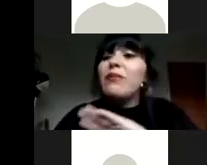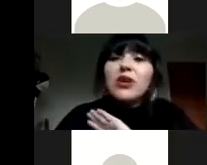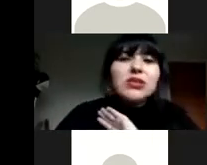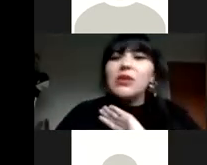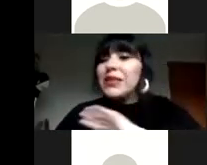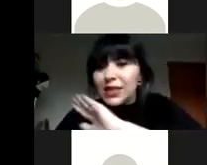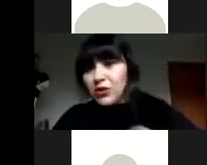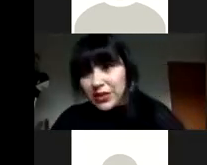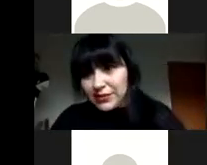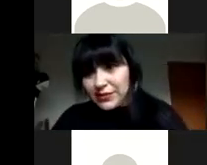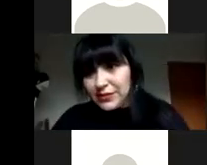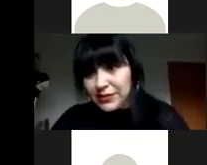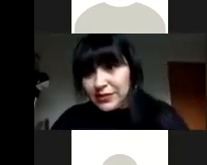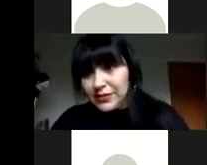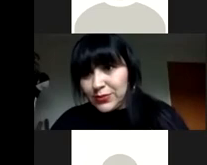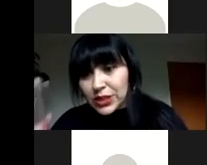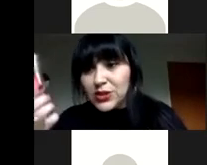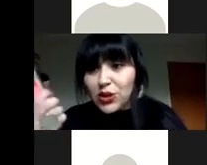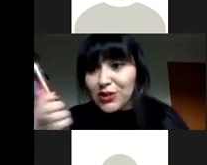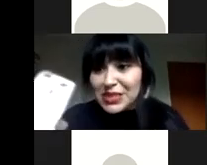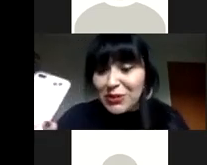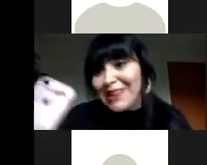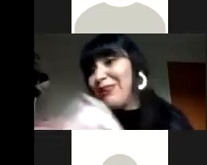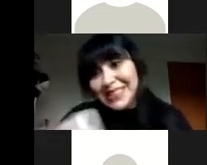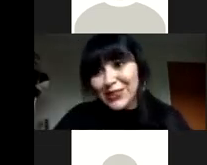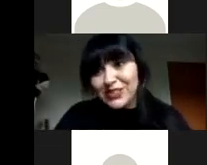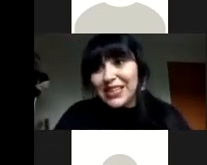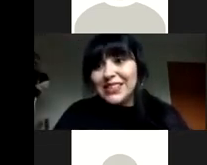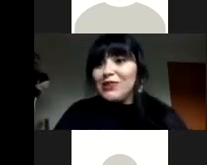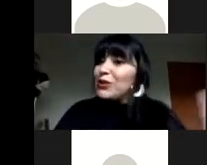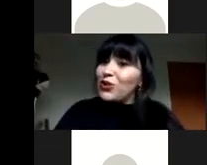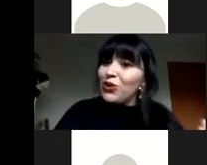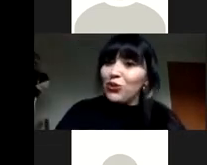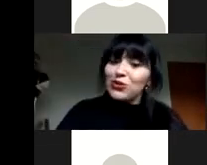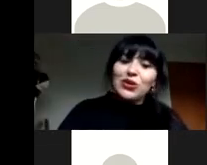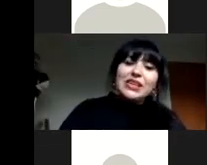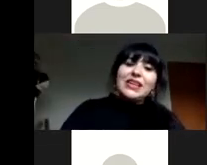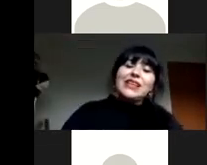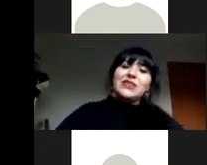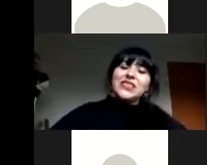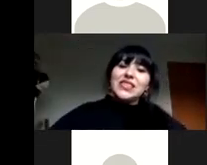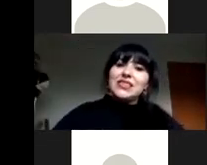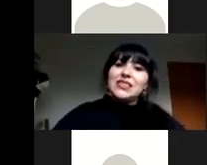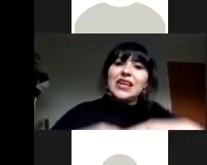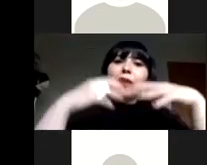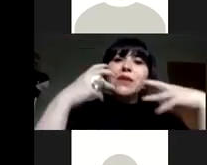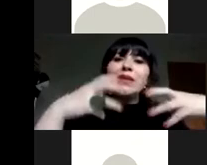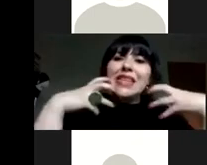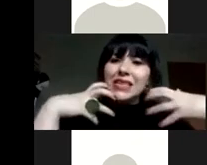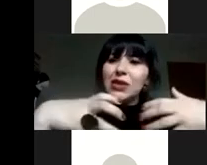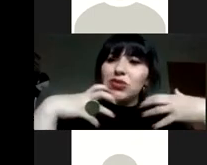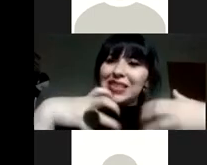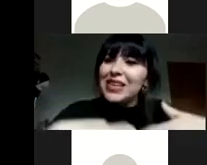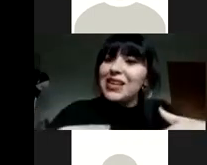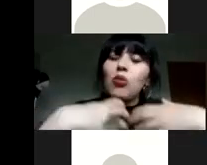googlee va a poder encontrar cualquier cosa. Porque eso es lo que encontremos acá, cualquier cosa, para todos los gustos. Entonces, a mí me